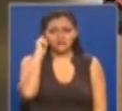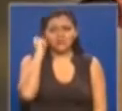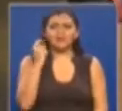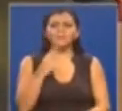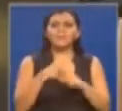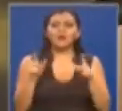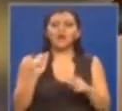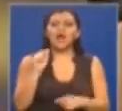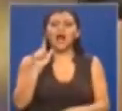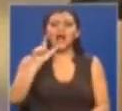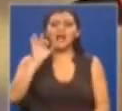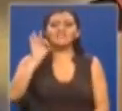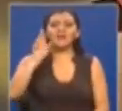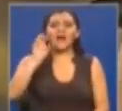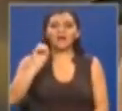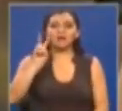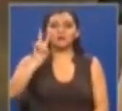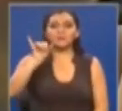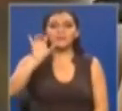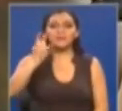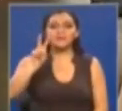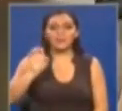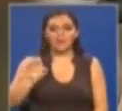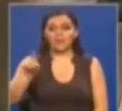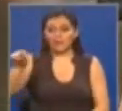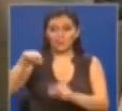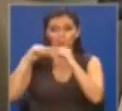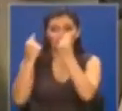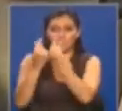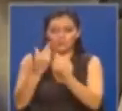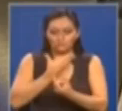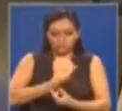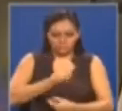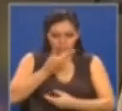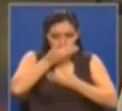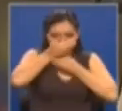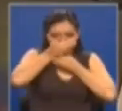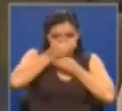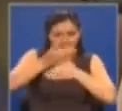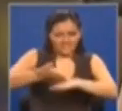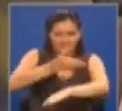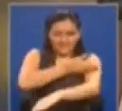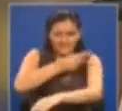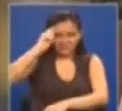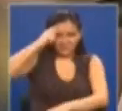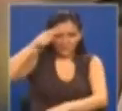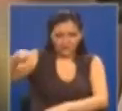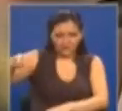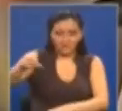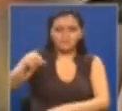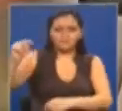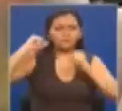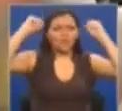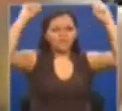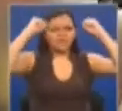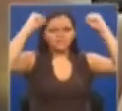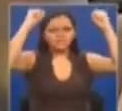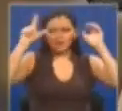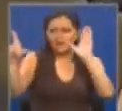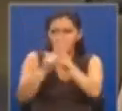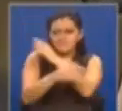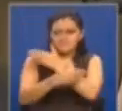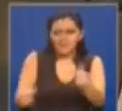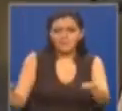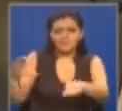puede permitir torturas, violaciones, arrestos sin órdenes judiciales. Y eso es lo que hubo,